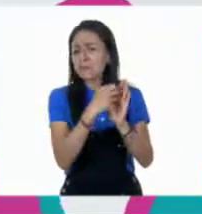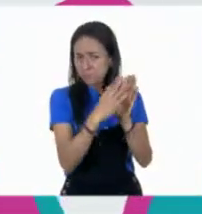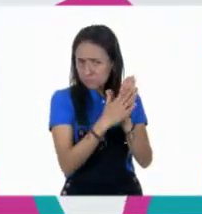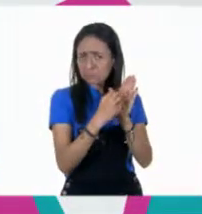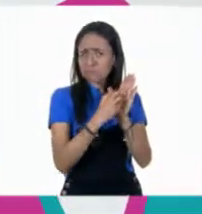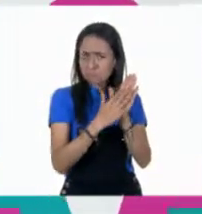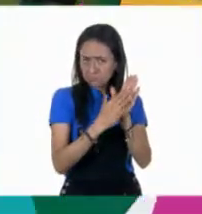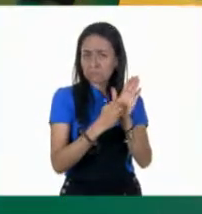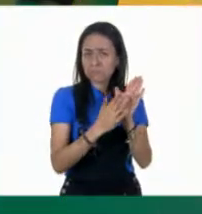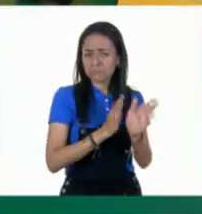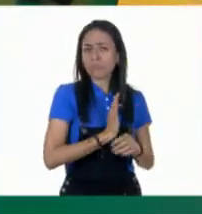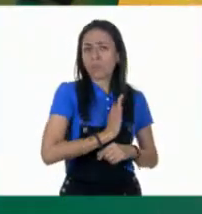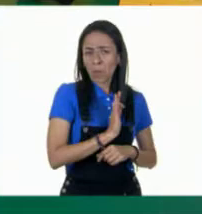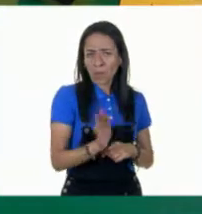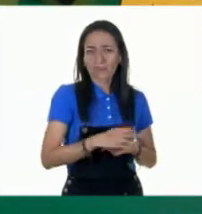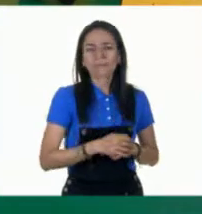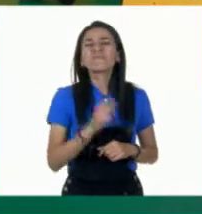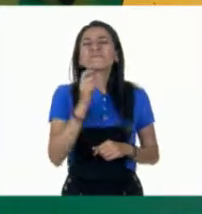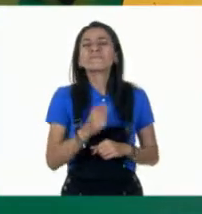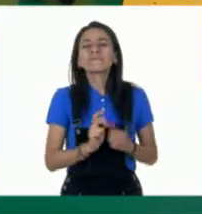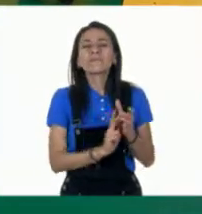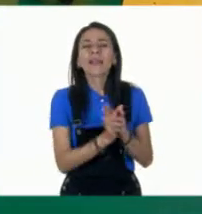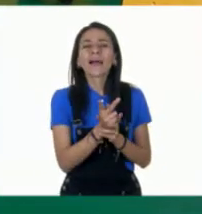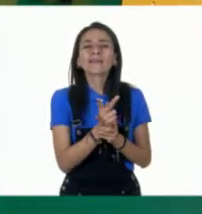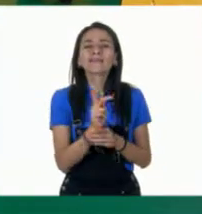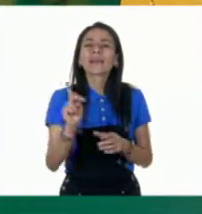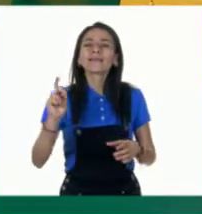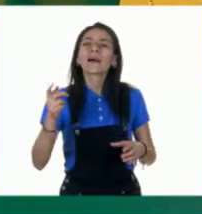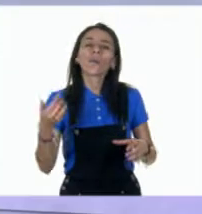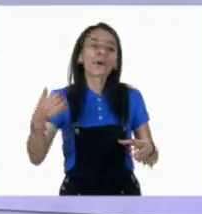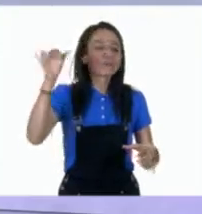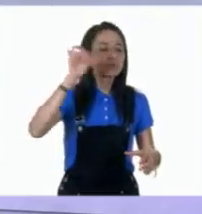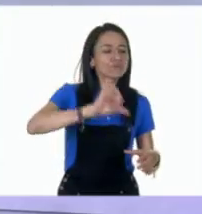Perfecto. Regar las plantas. ¡Excelente!